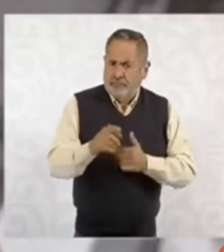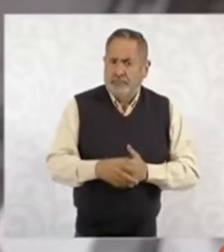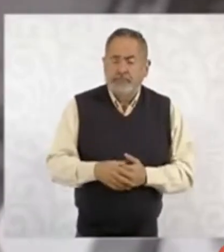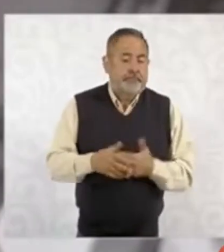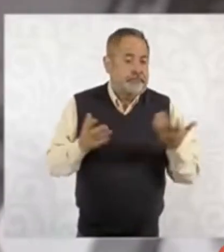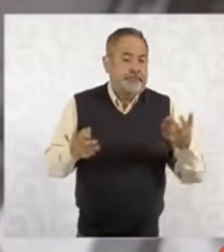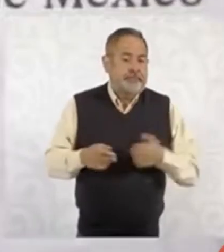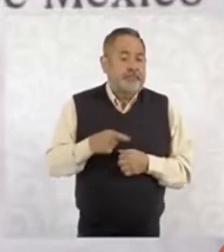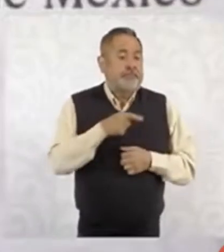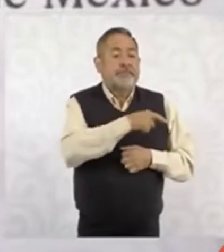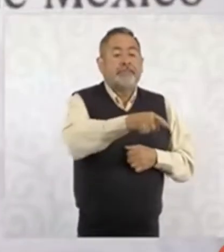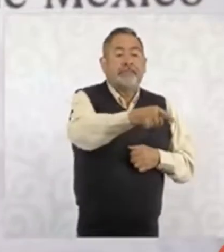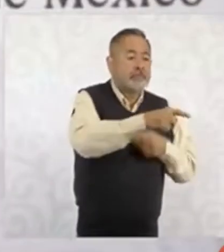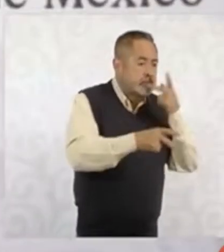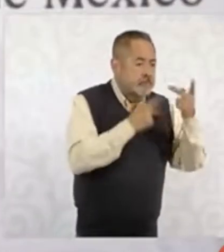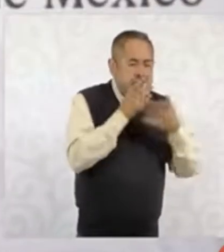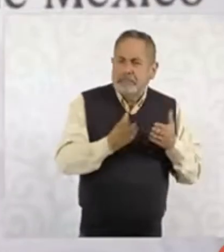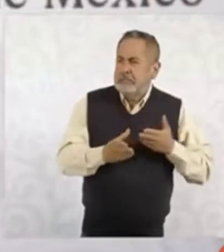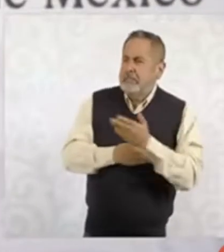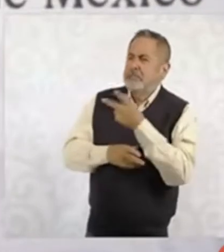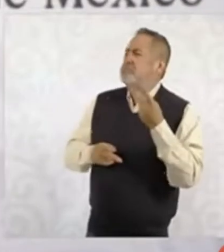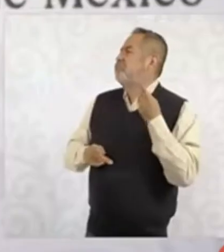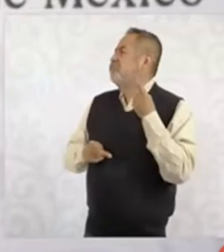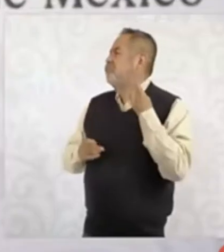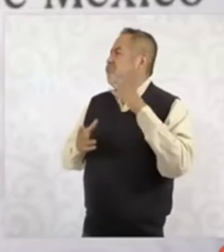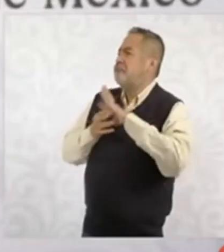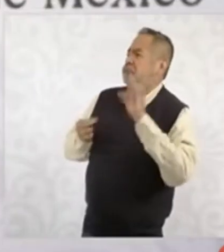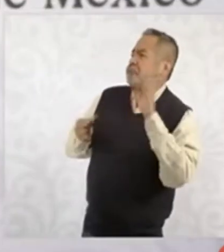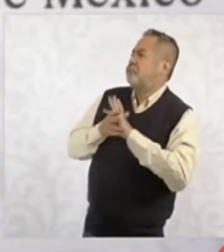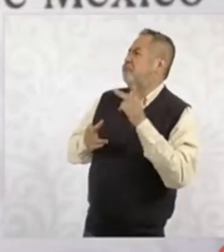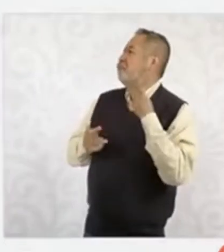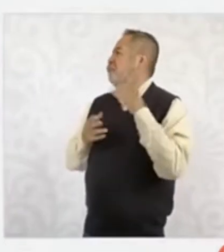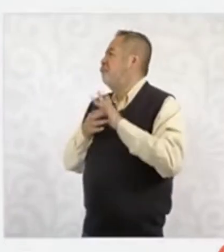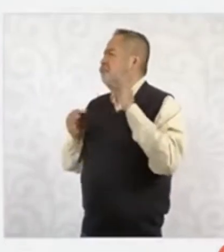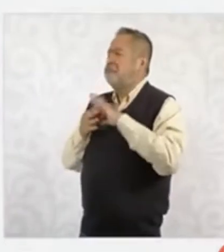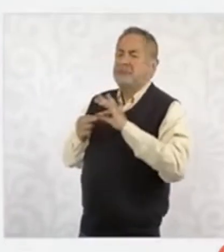están haciendo política desde su televisora.